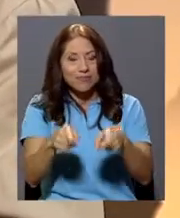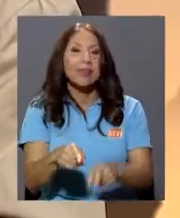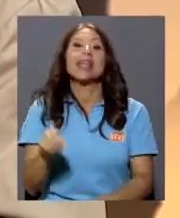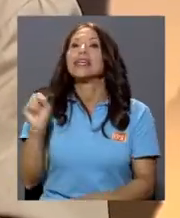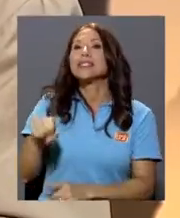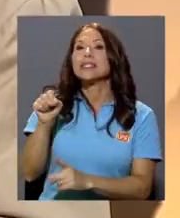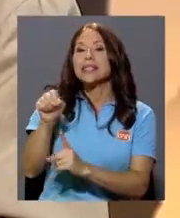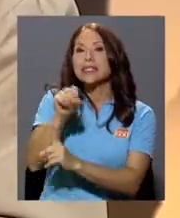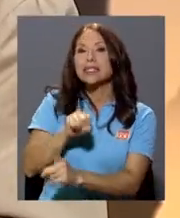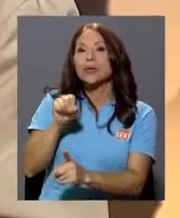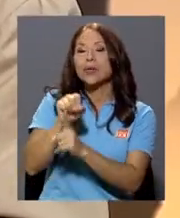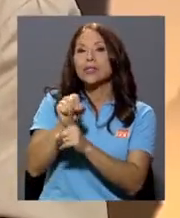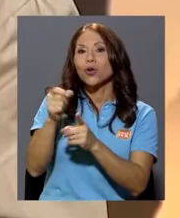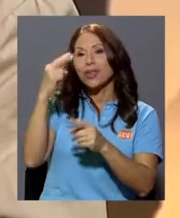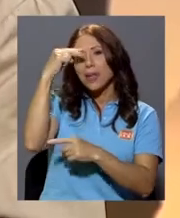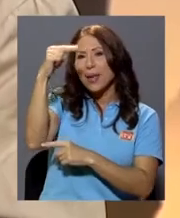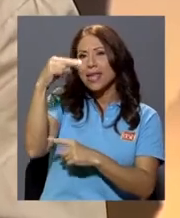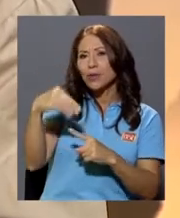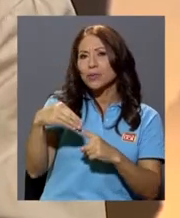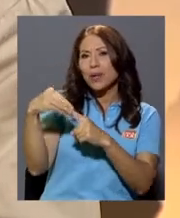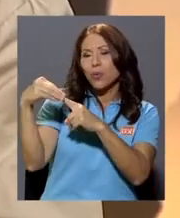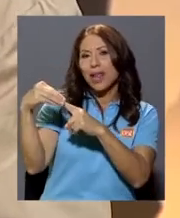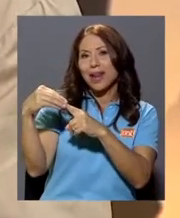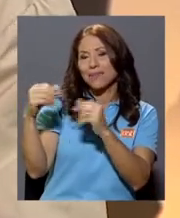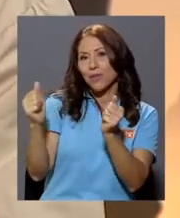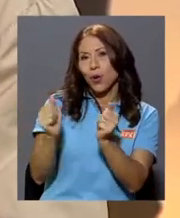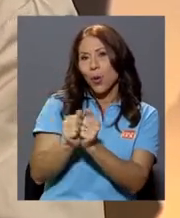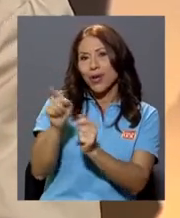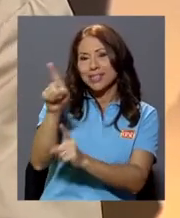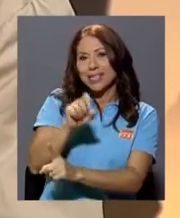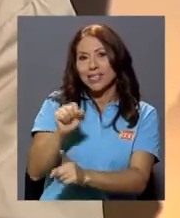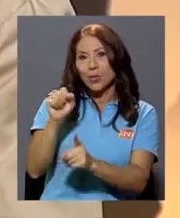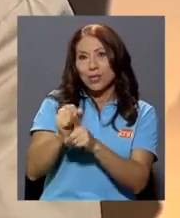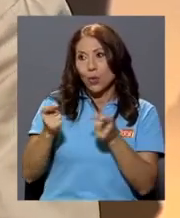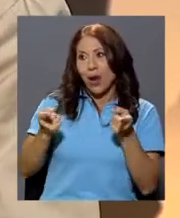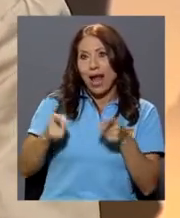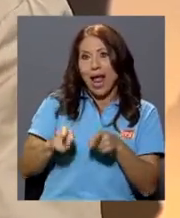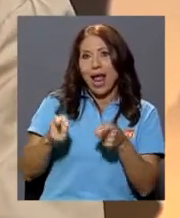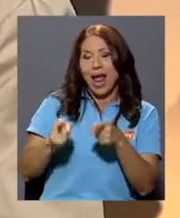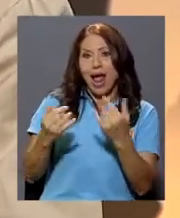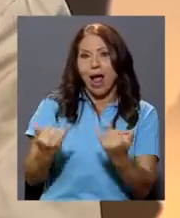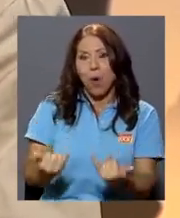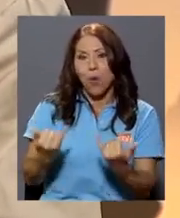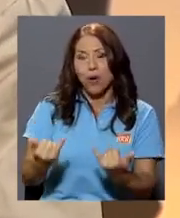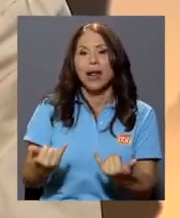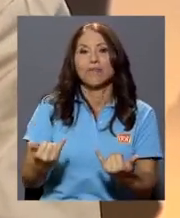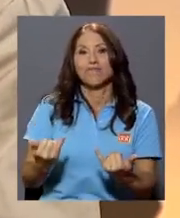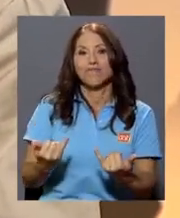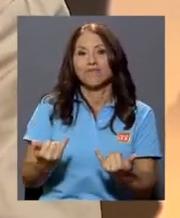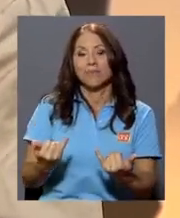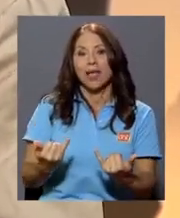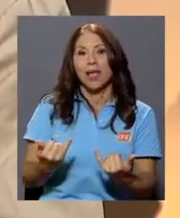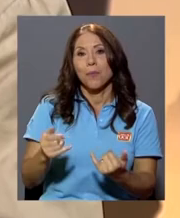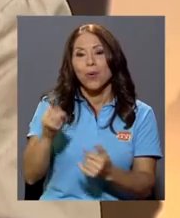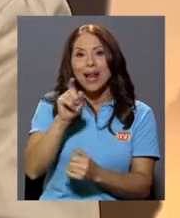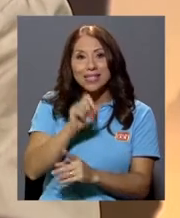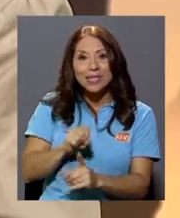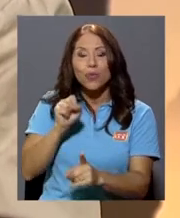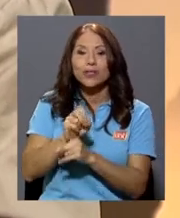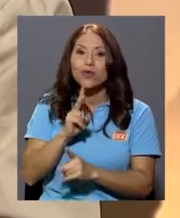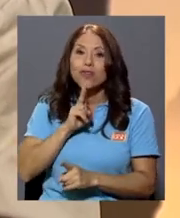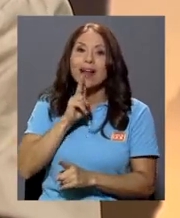de México es más peculiar, con esa situación tremenda que se está ahora viviendo ante la realidad